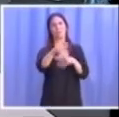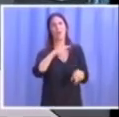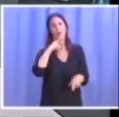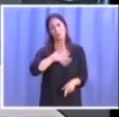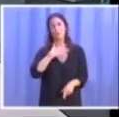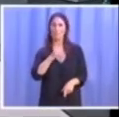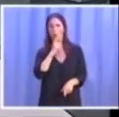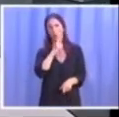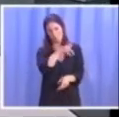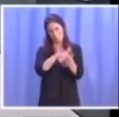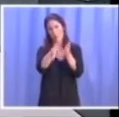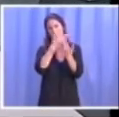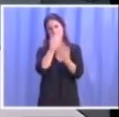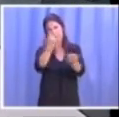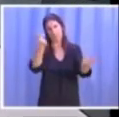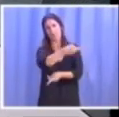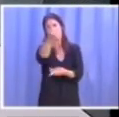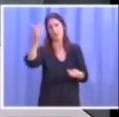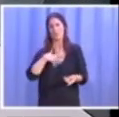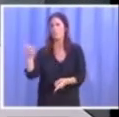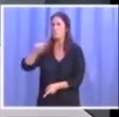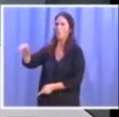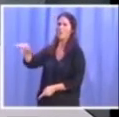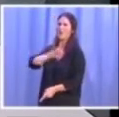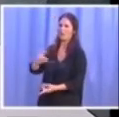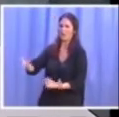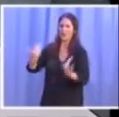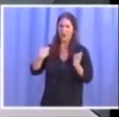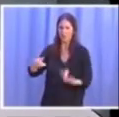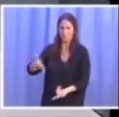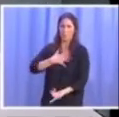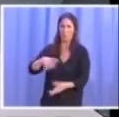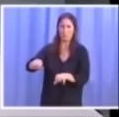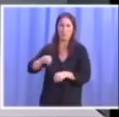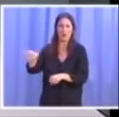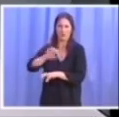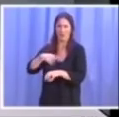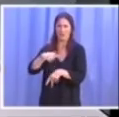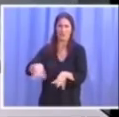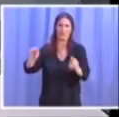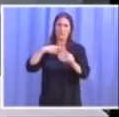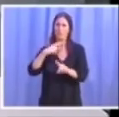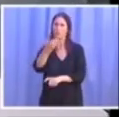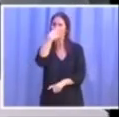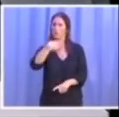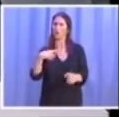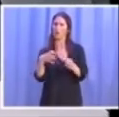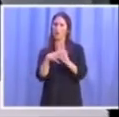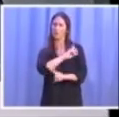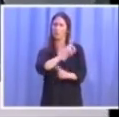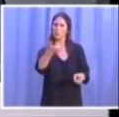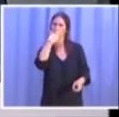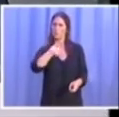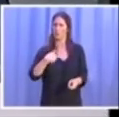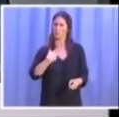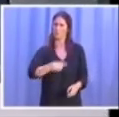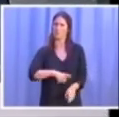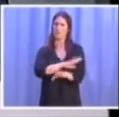ayuntamiento. Si ustedes están amables. Y usted no lo es. No merece el cargo. Señor Pérez. Se acabó. Señor Cuenca.